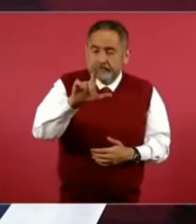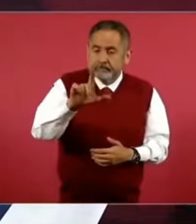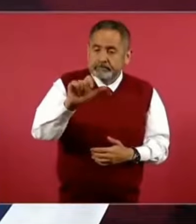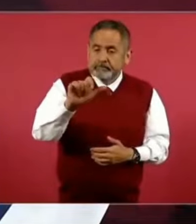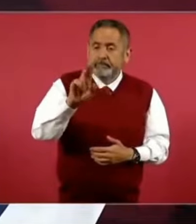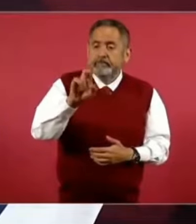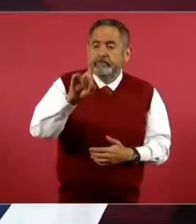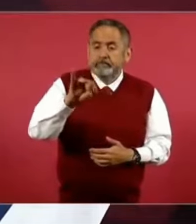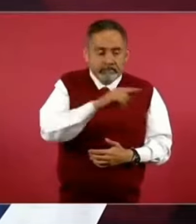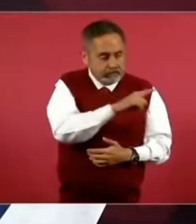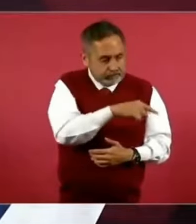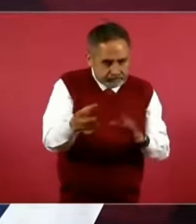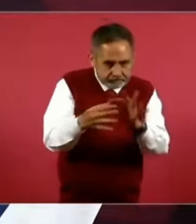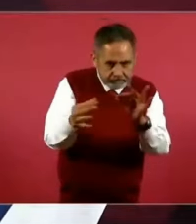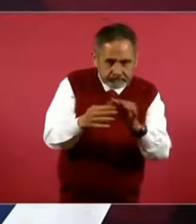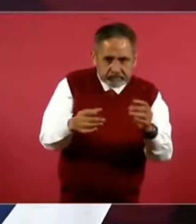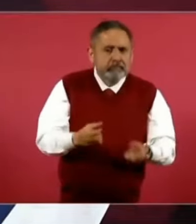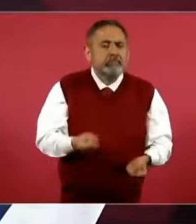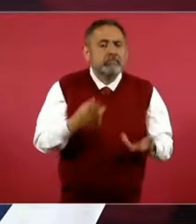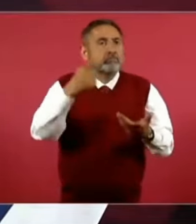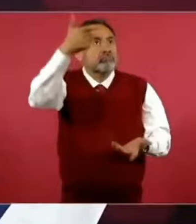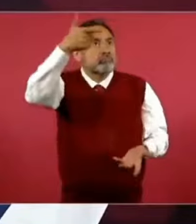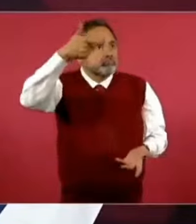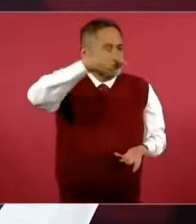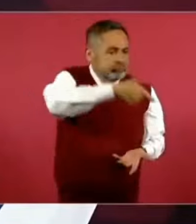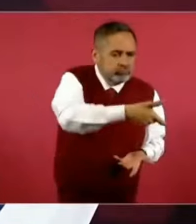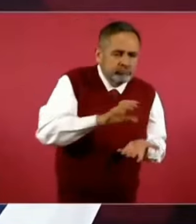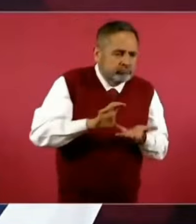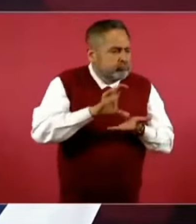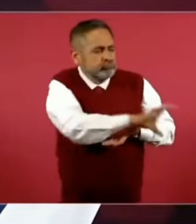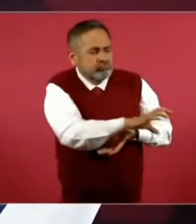dé cuentas, ¿cuánto recibió de dinero?